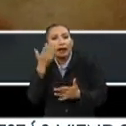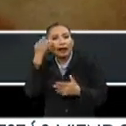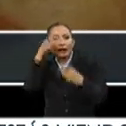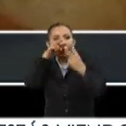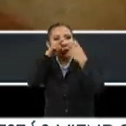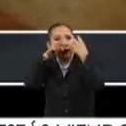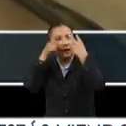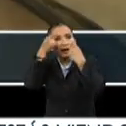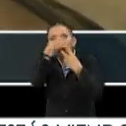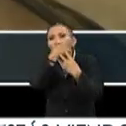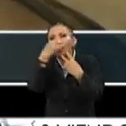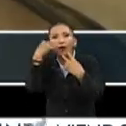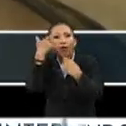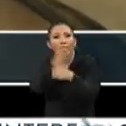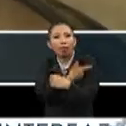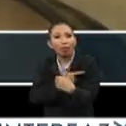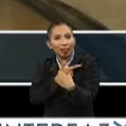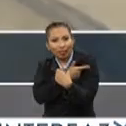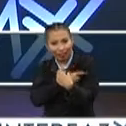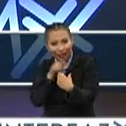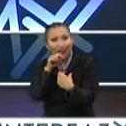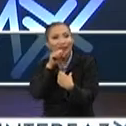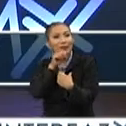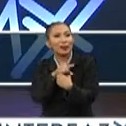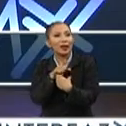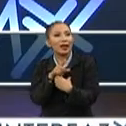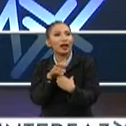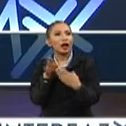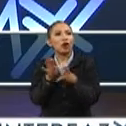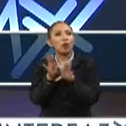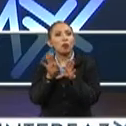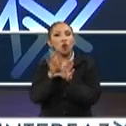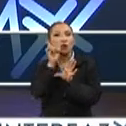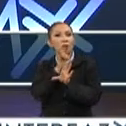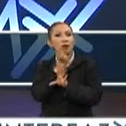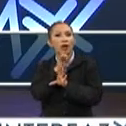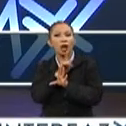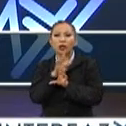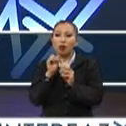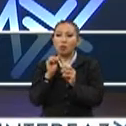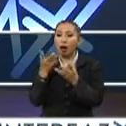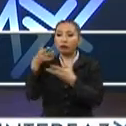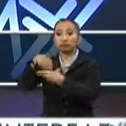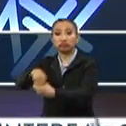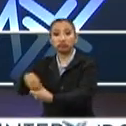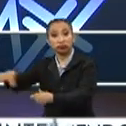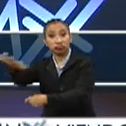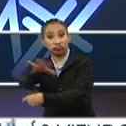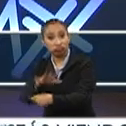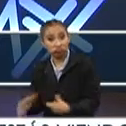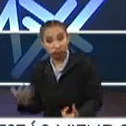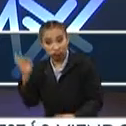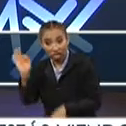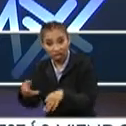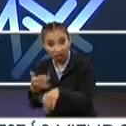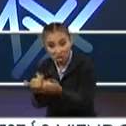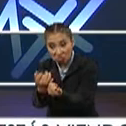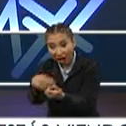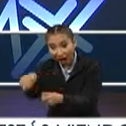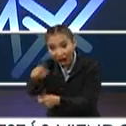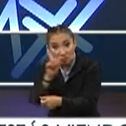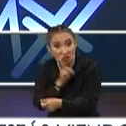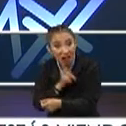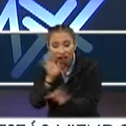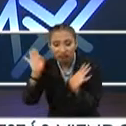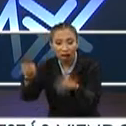los ojos de Nahui, ¿no? Claro. Sin embargo, bueno, la vemos ya como una mujer que no pertenece a su siglo, una mujer que ya está trascendiendo